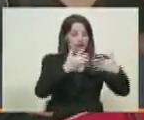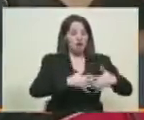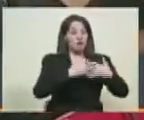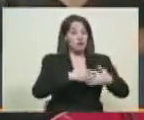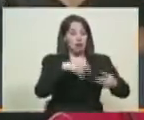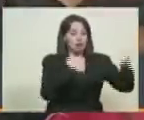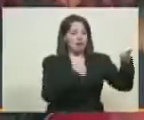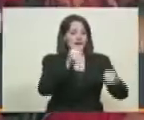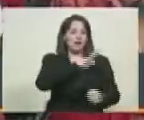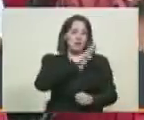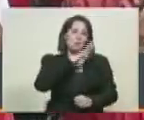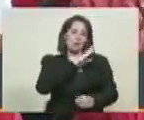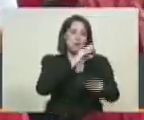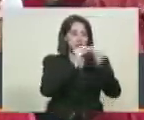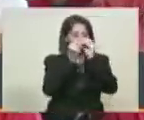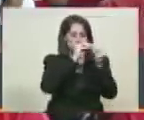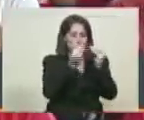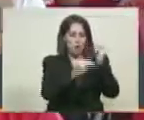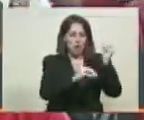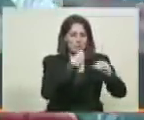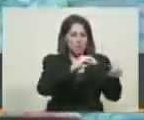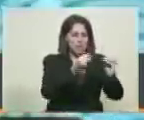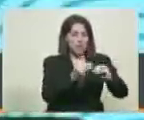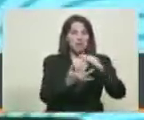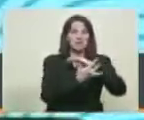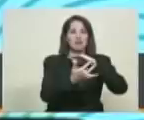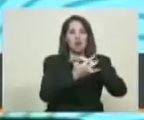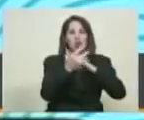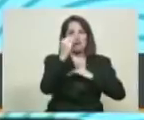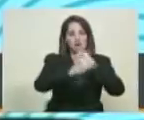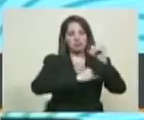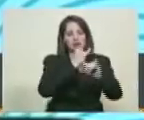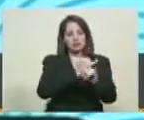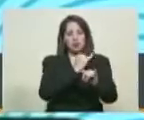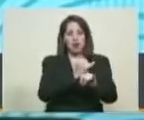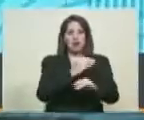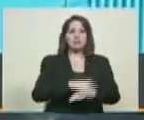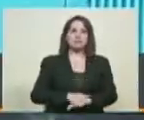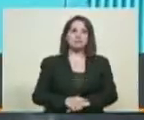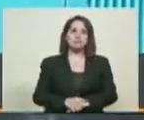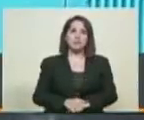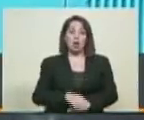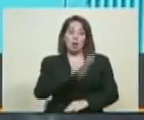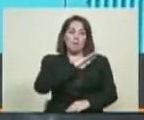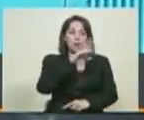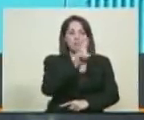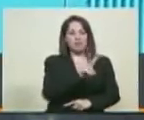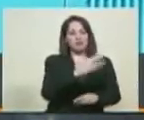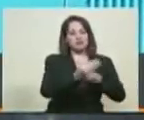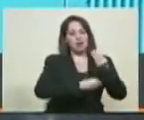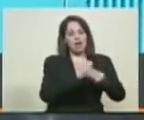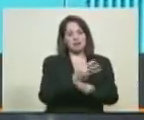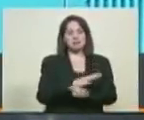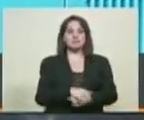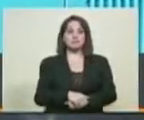automotor con completa autonomía de tecnologías internacionales. ¿Se dan cuenta cómo se construye un nuevo